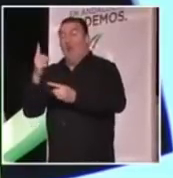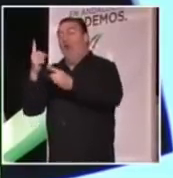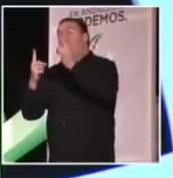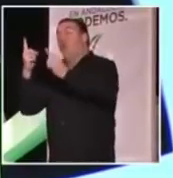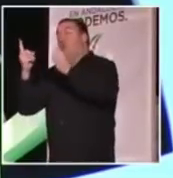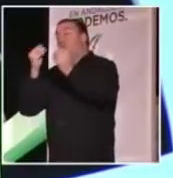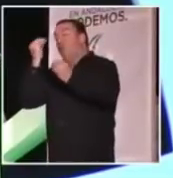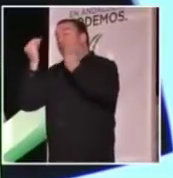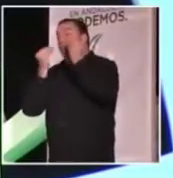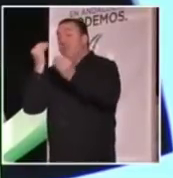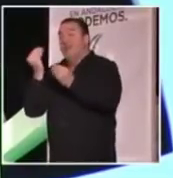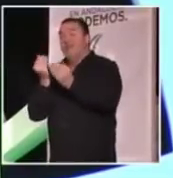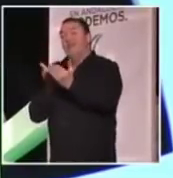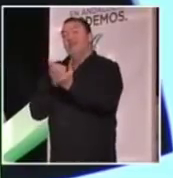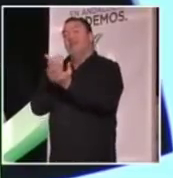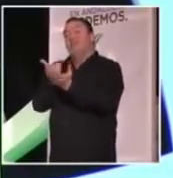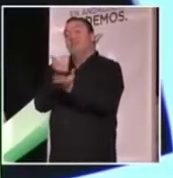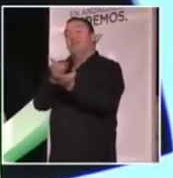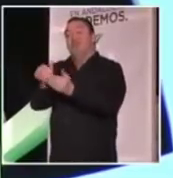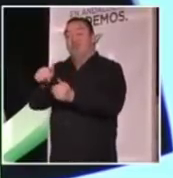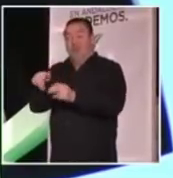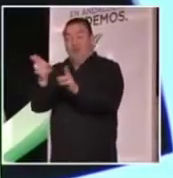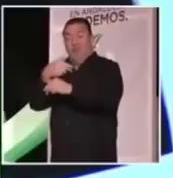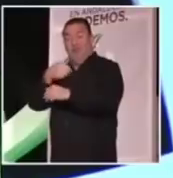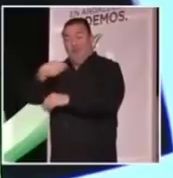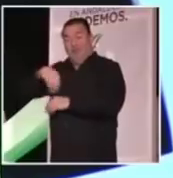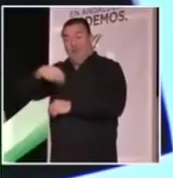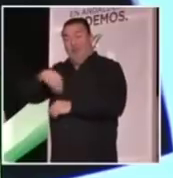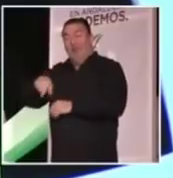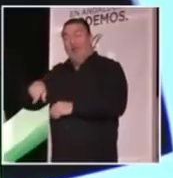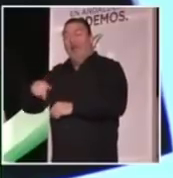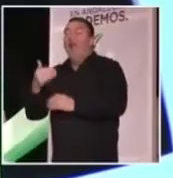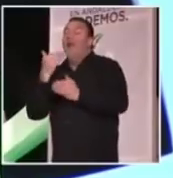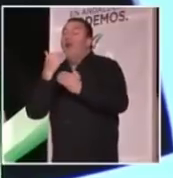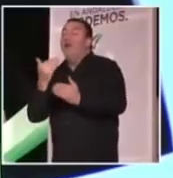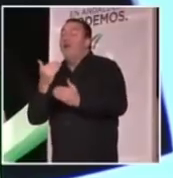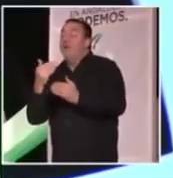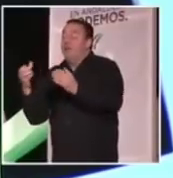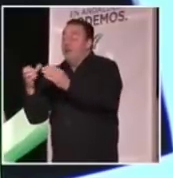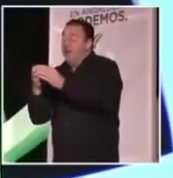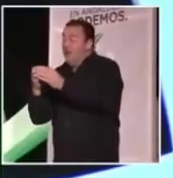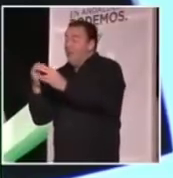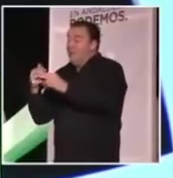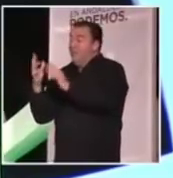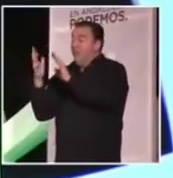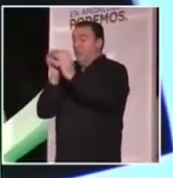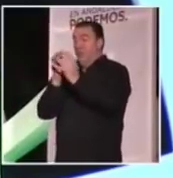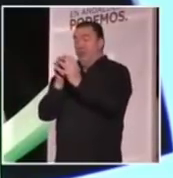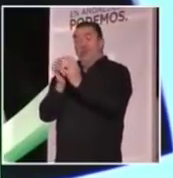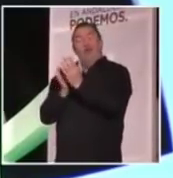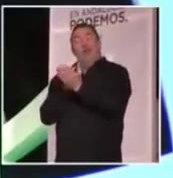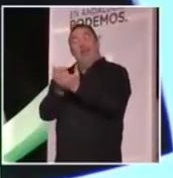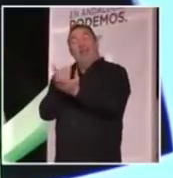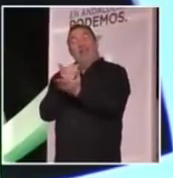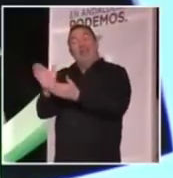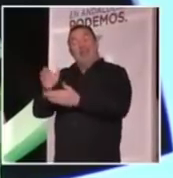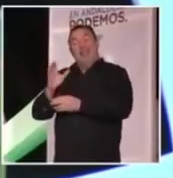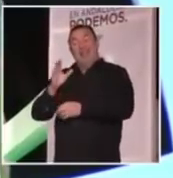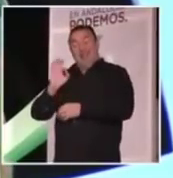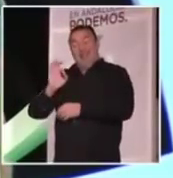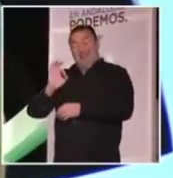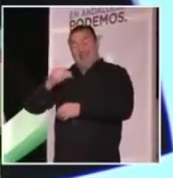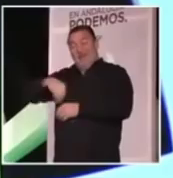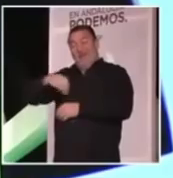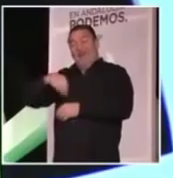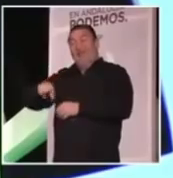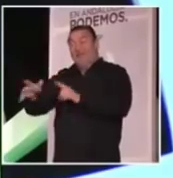creen que la moción de censura fue posible porque los partidos se pusieron de acuerdo. La moción de censura fue posible